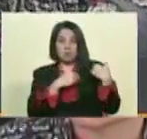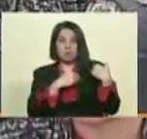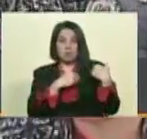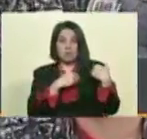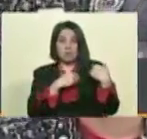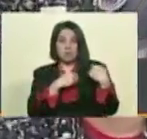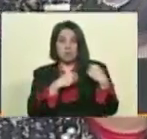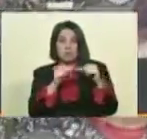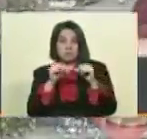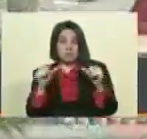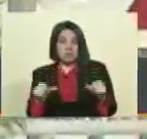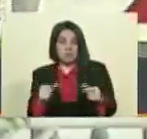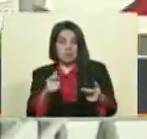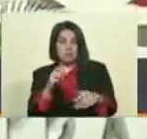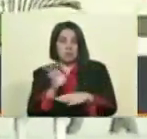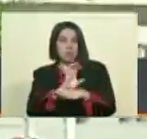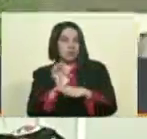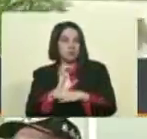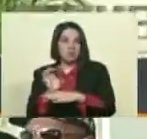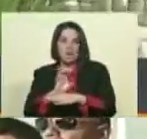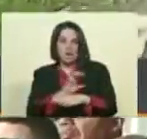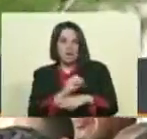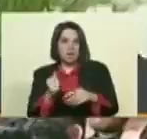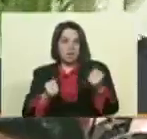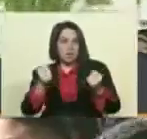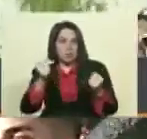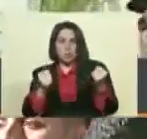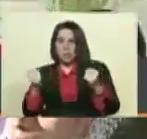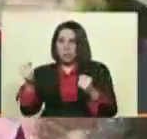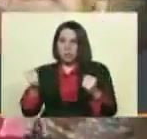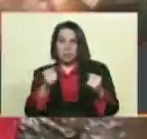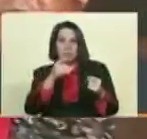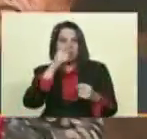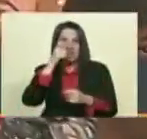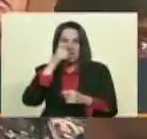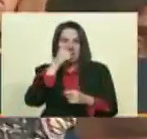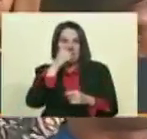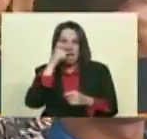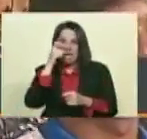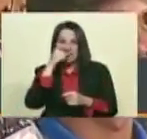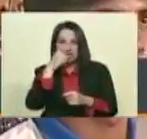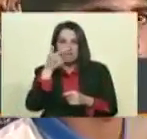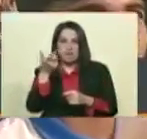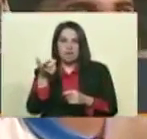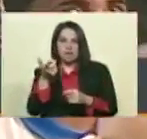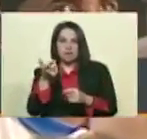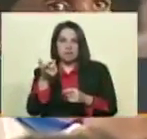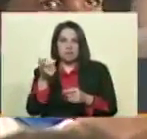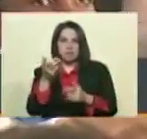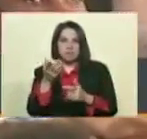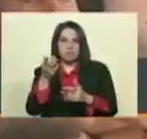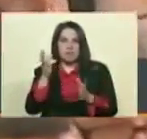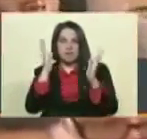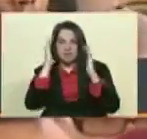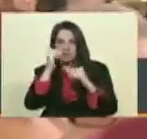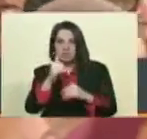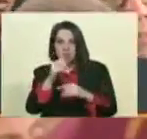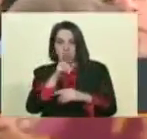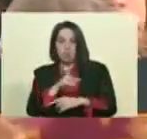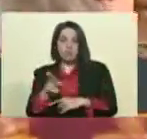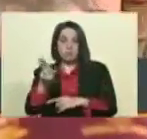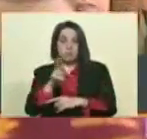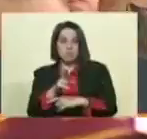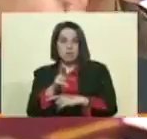de patrullaje, vigilancia, cuadrantes de paz, atención al usuario, atención al